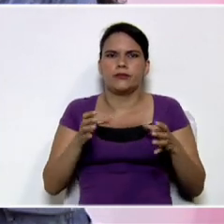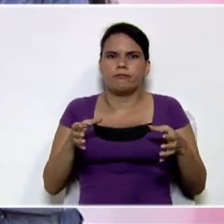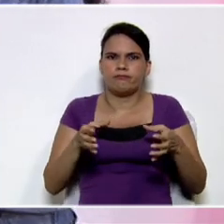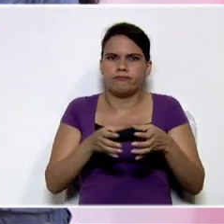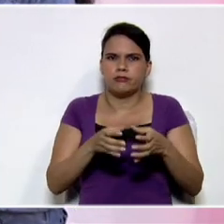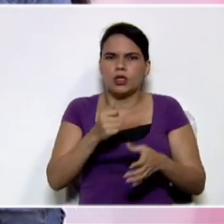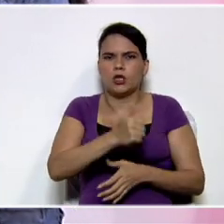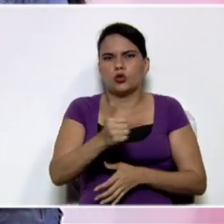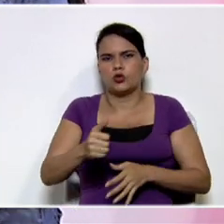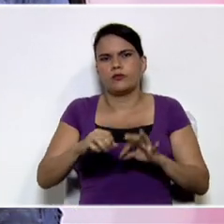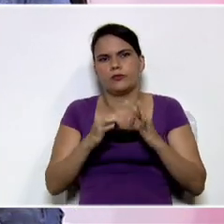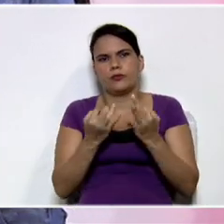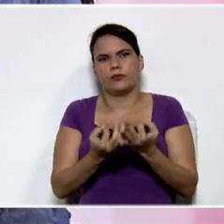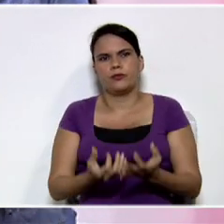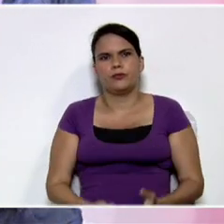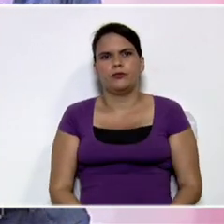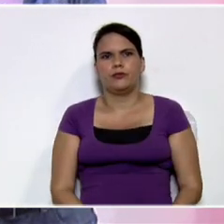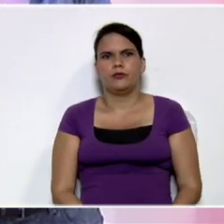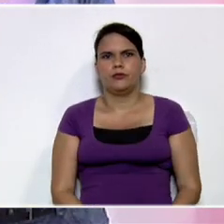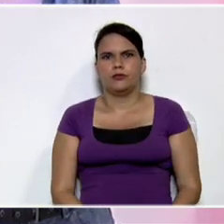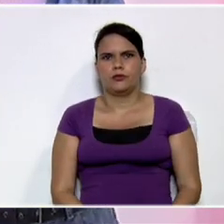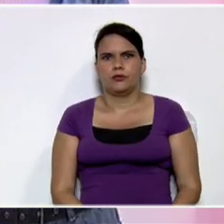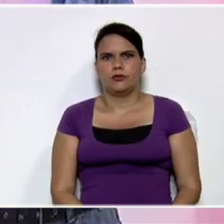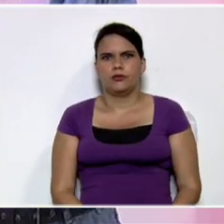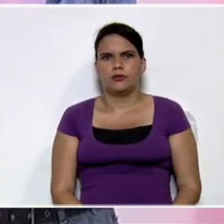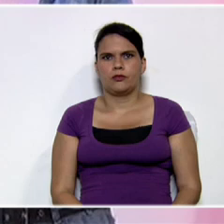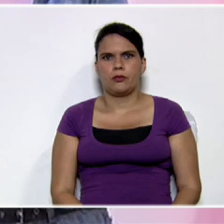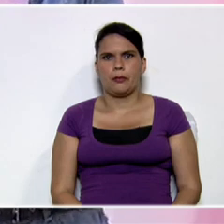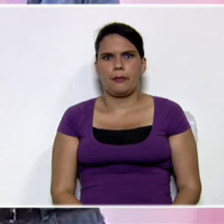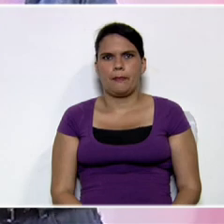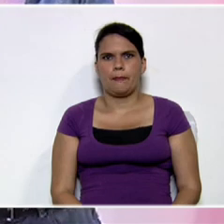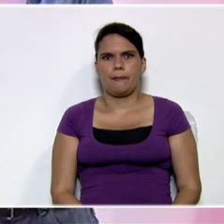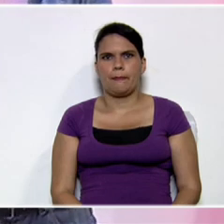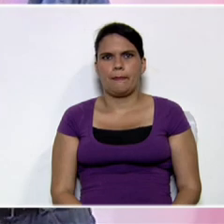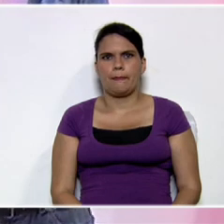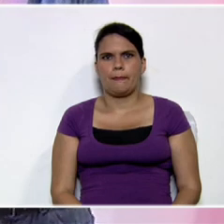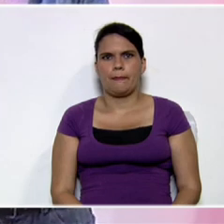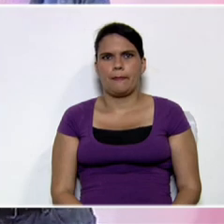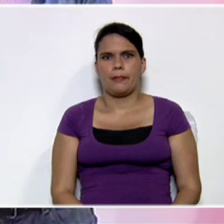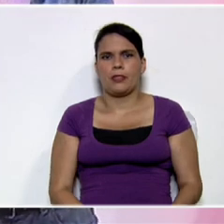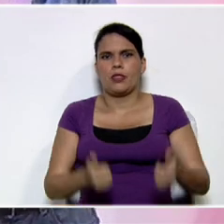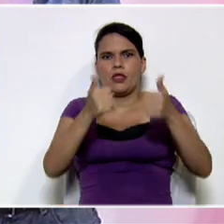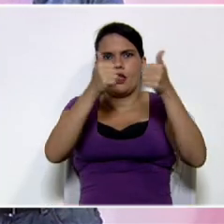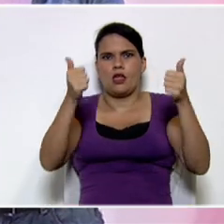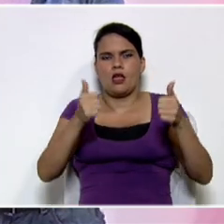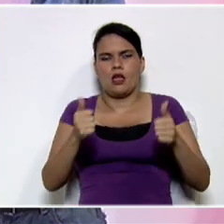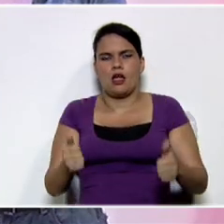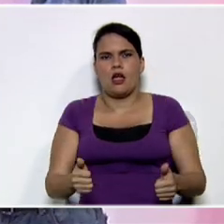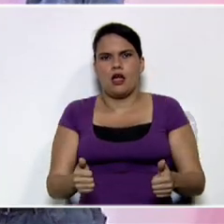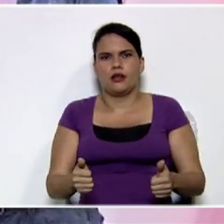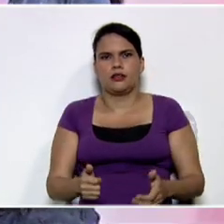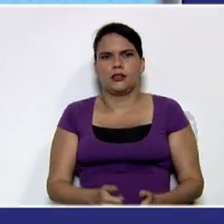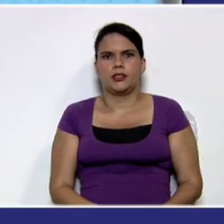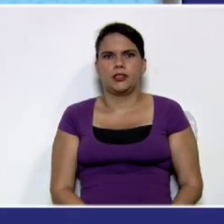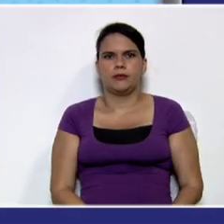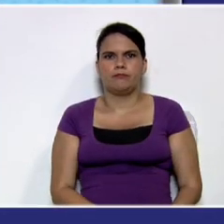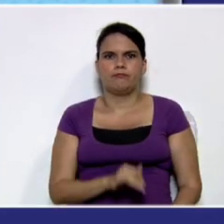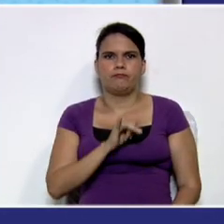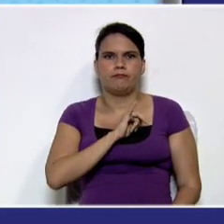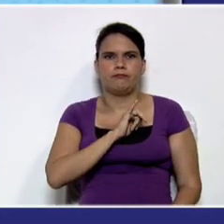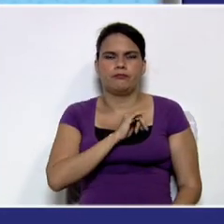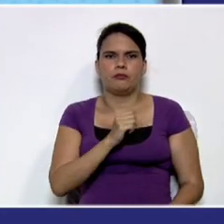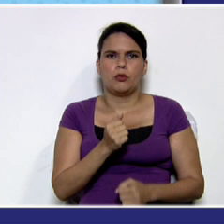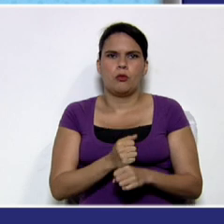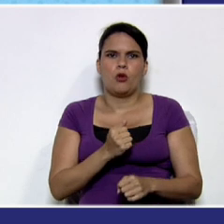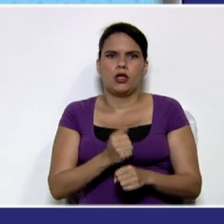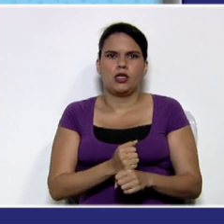tus familiares. En primer año en Geografía, en Arte y Patrimonio, vamos a estar trabajando con lo que es